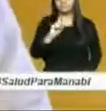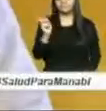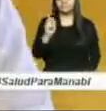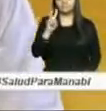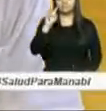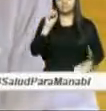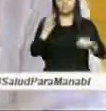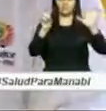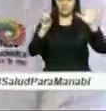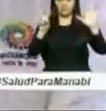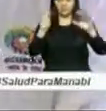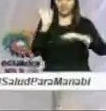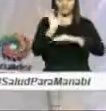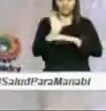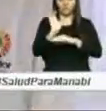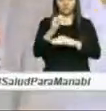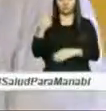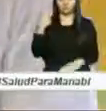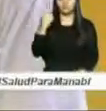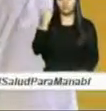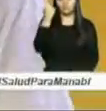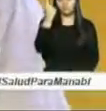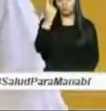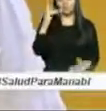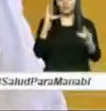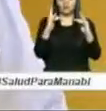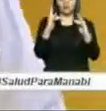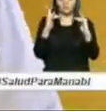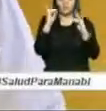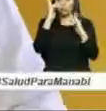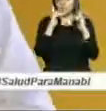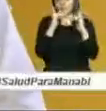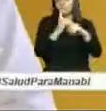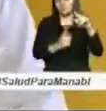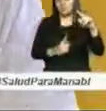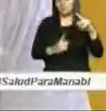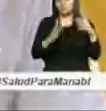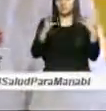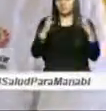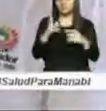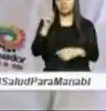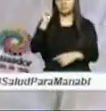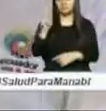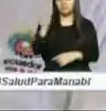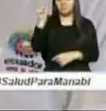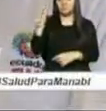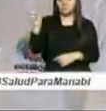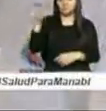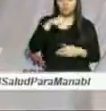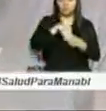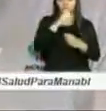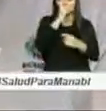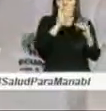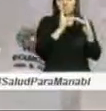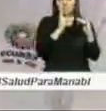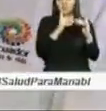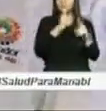2007, el Ecuador tenía apenas 1.4 camas por cada 1.000 habitantes, mientras que la Organización Mundial de la Salud recomienda 2